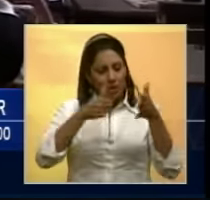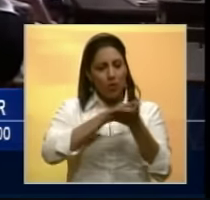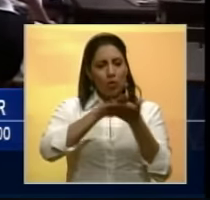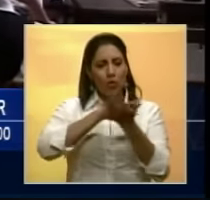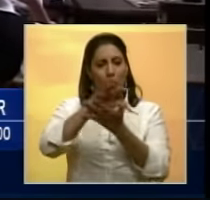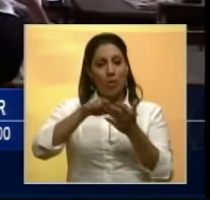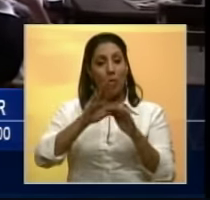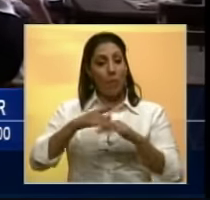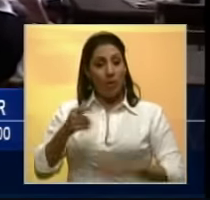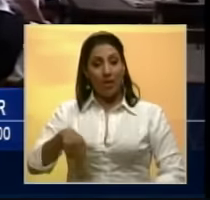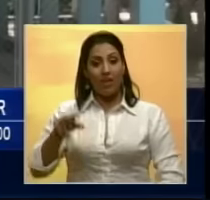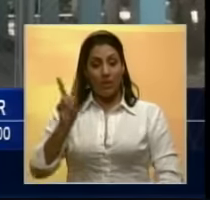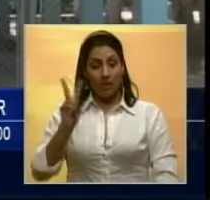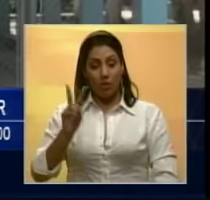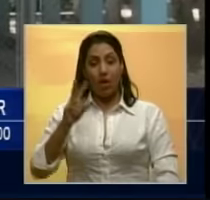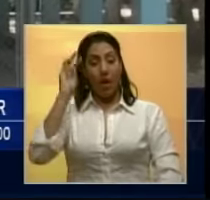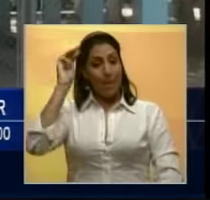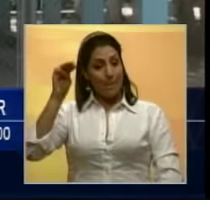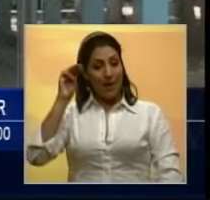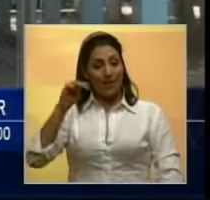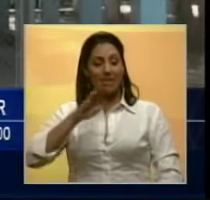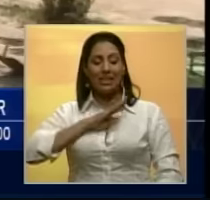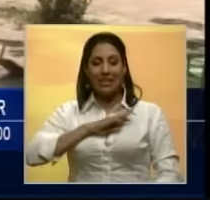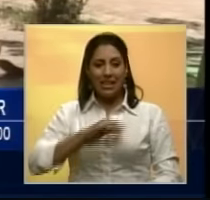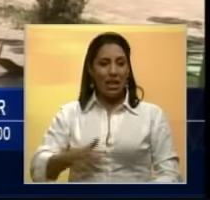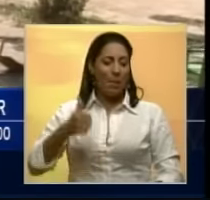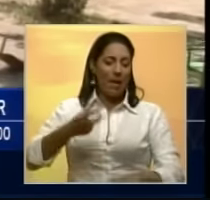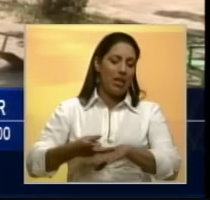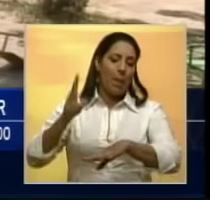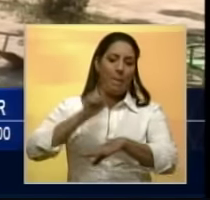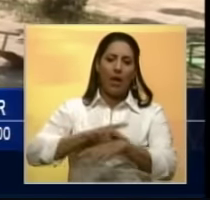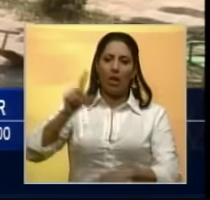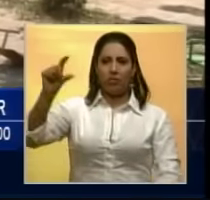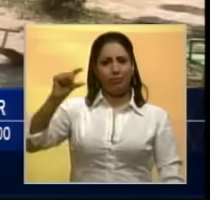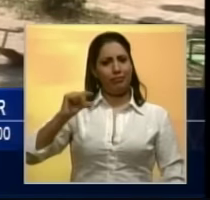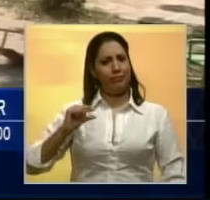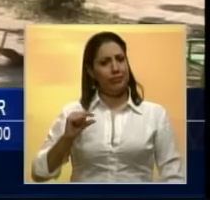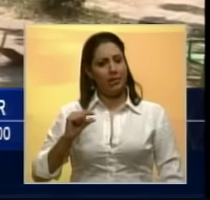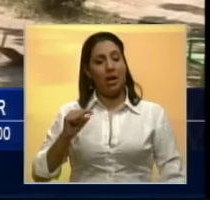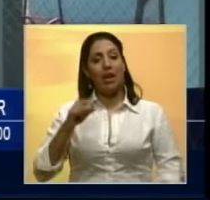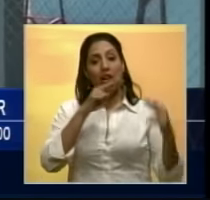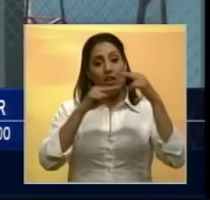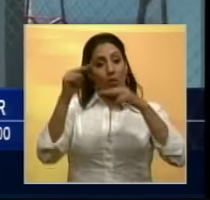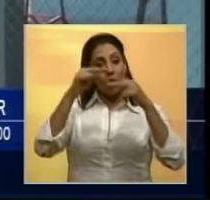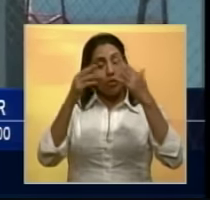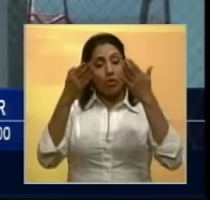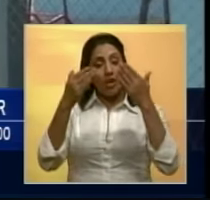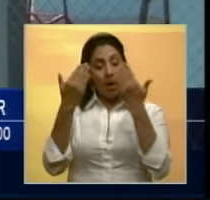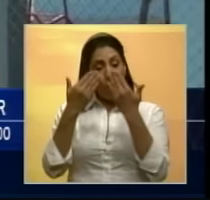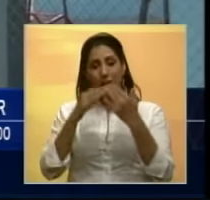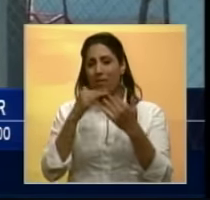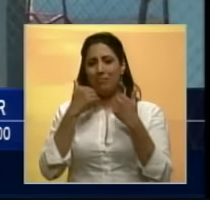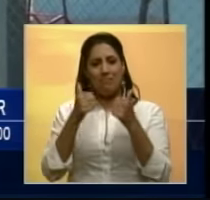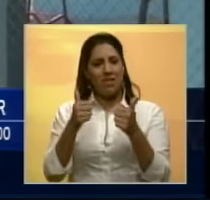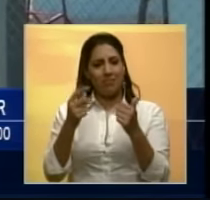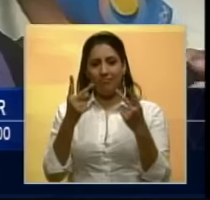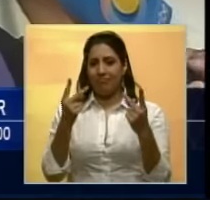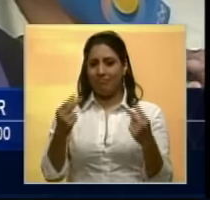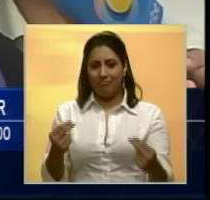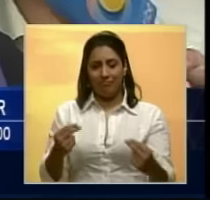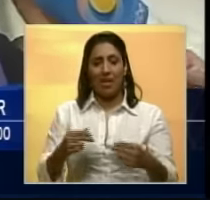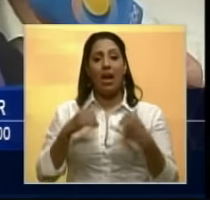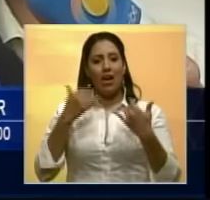sector, pues indicó que en Venezuela los maestros son los peores pagados y la infraestructura educativa no está en buenas